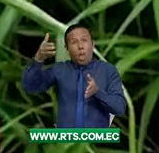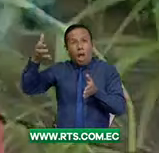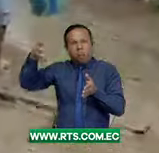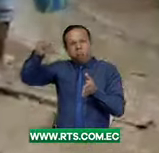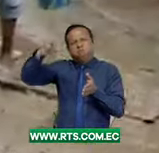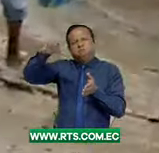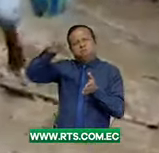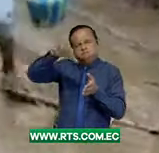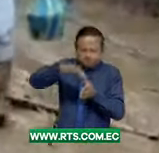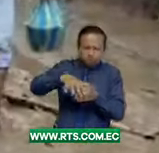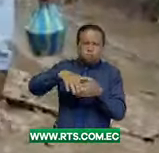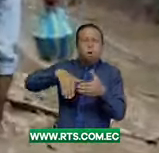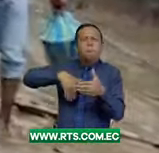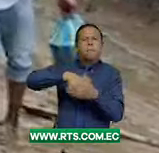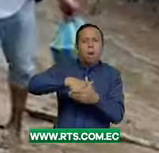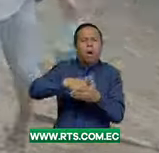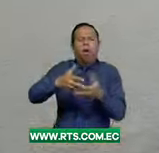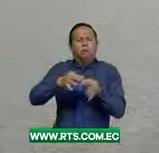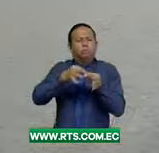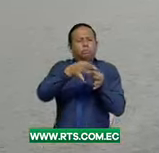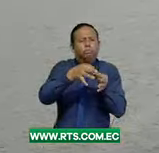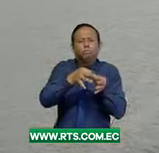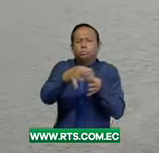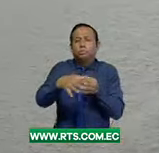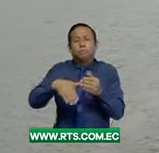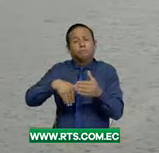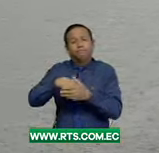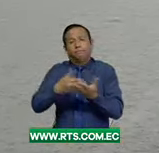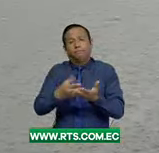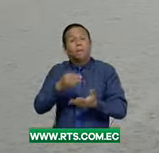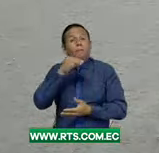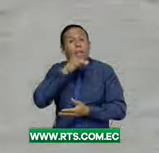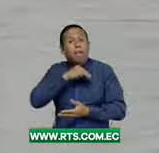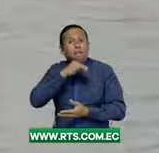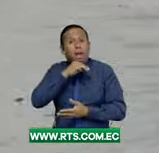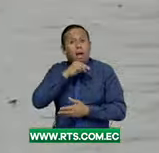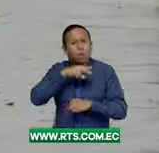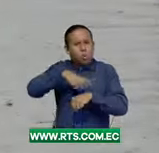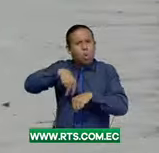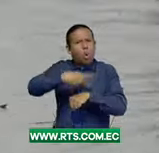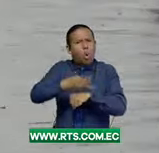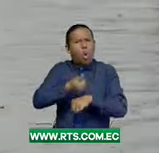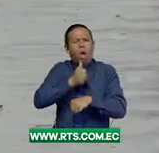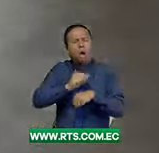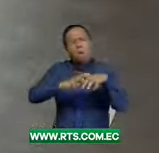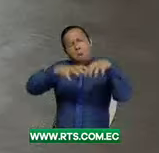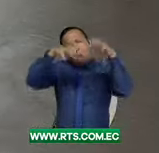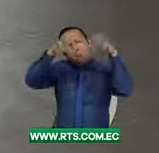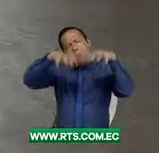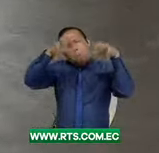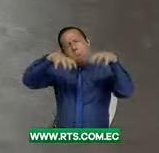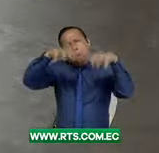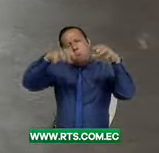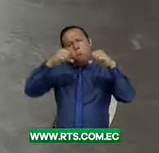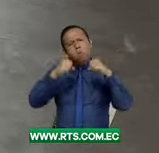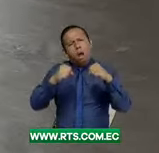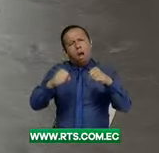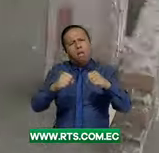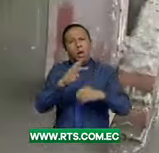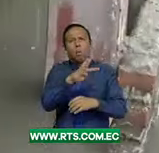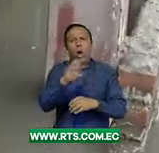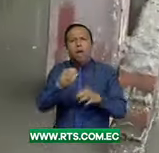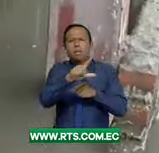el sector de las Guayabas, el encuentro. En Manta, casi dos horas de intensas lluvias afectaron al menos a 40 sectores del cantón. En algunas